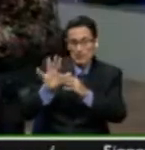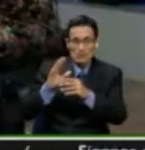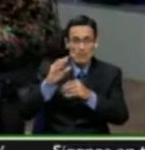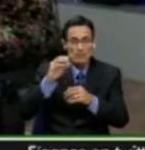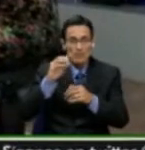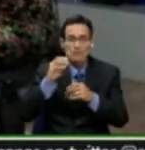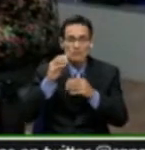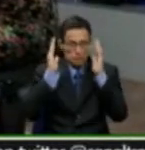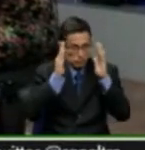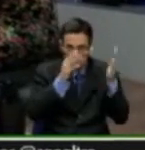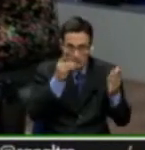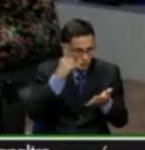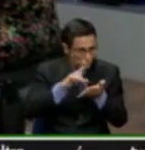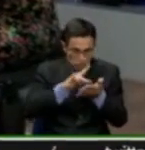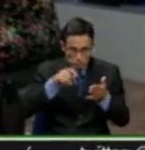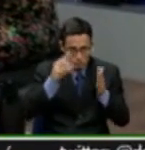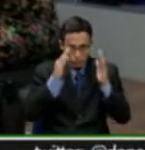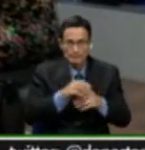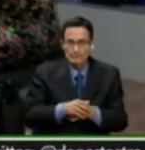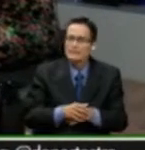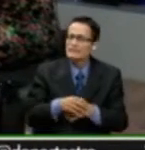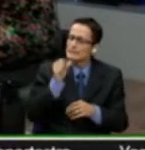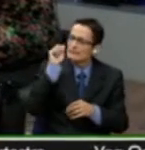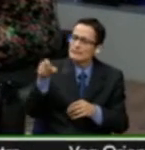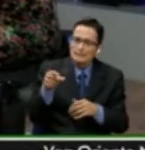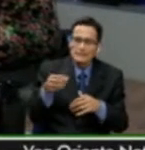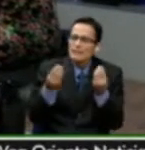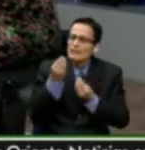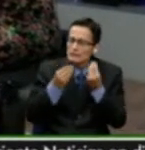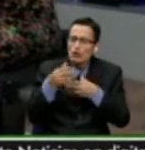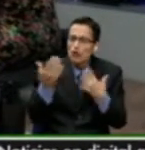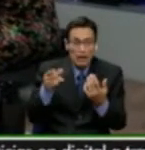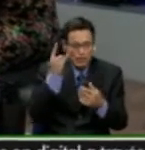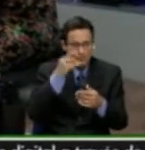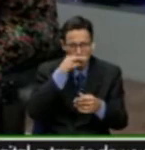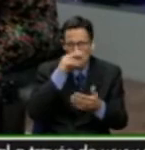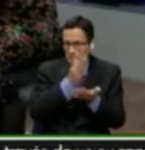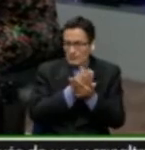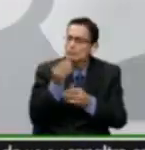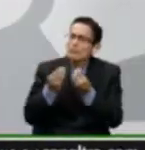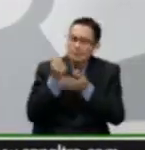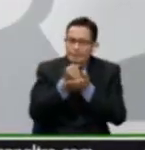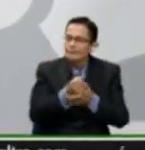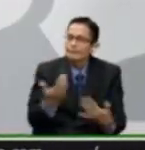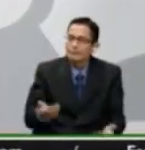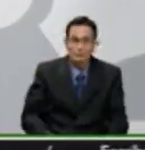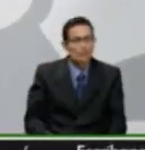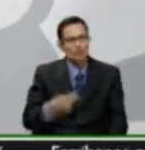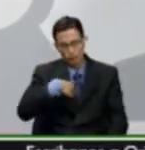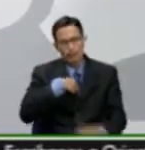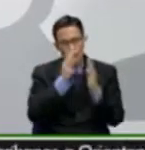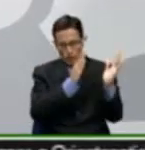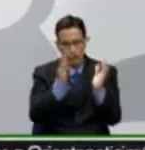decir, por ejemplo, ¿cómo se previene y cómo se atiende un niño que es víctima de la violencia? Contamos con una ruta de atención a nivel general en